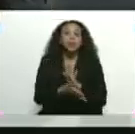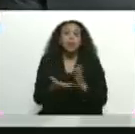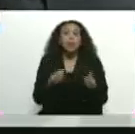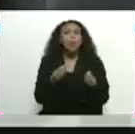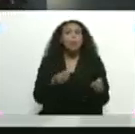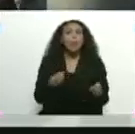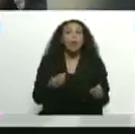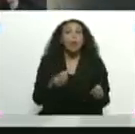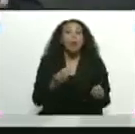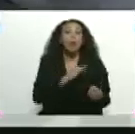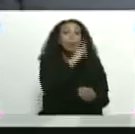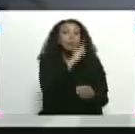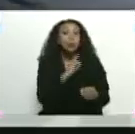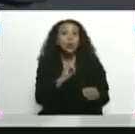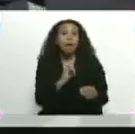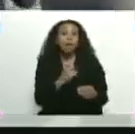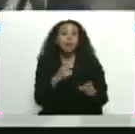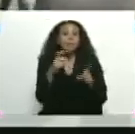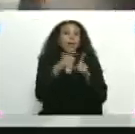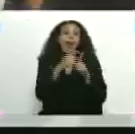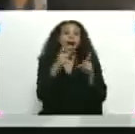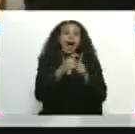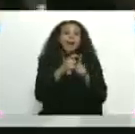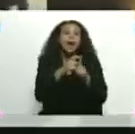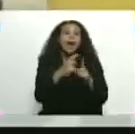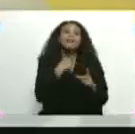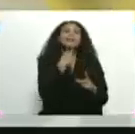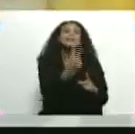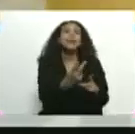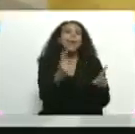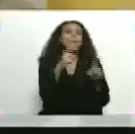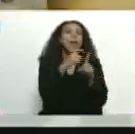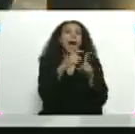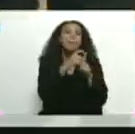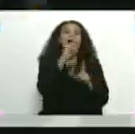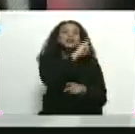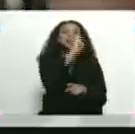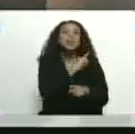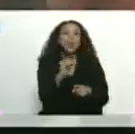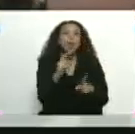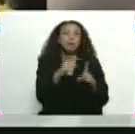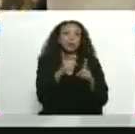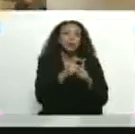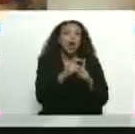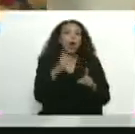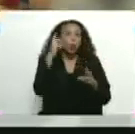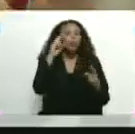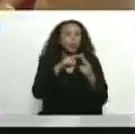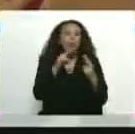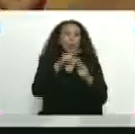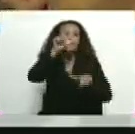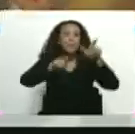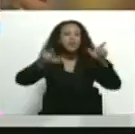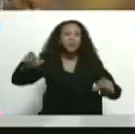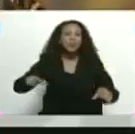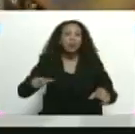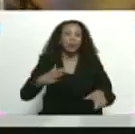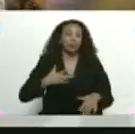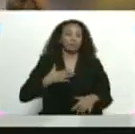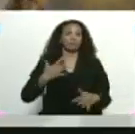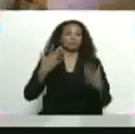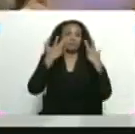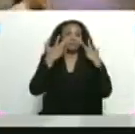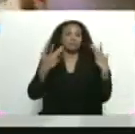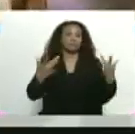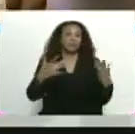como zuliano. Él tenía el acento zuliano. Conozco bien la zulianidad, la conozco, la admiro y la